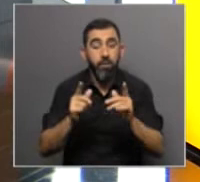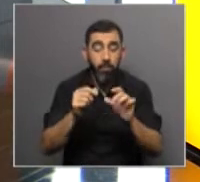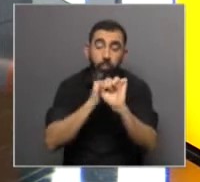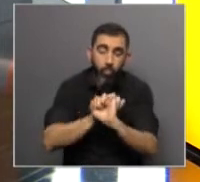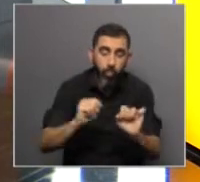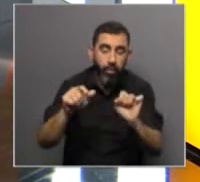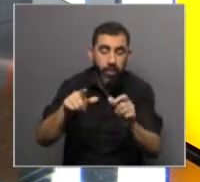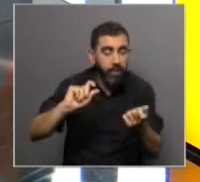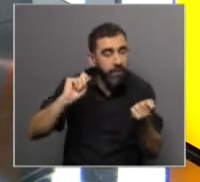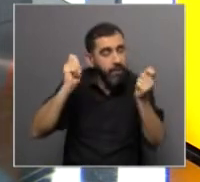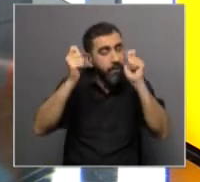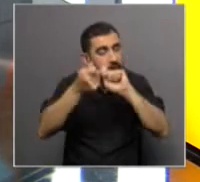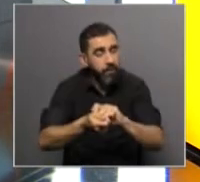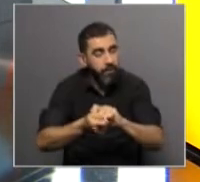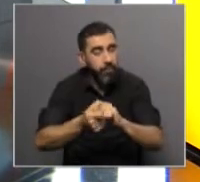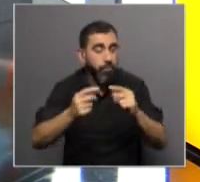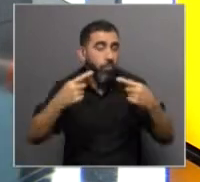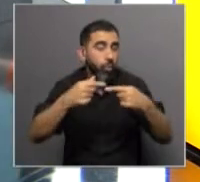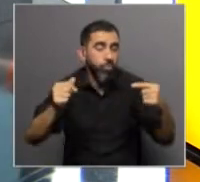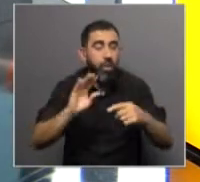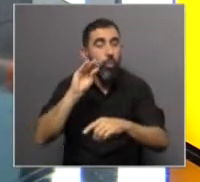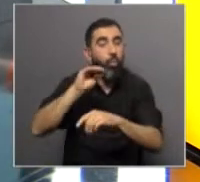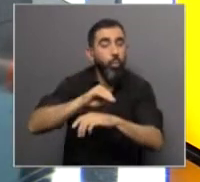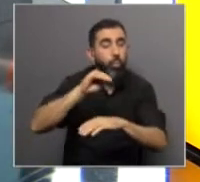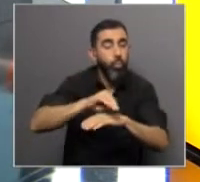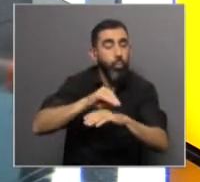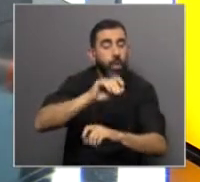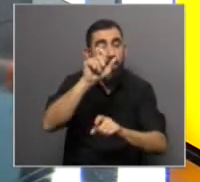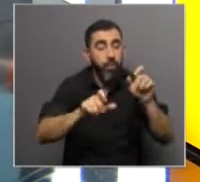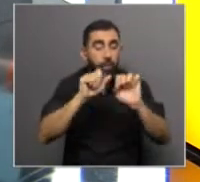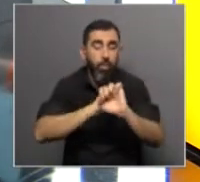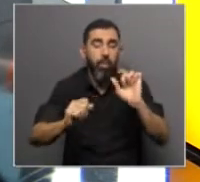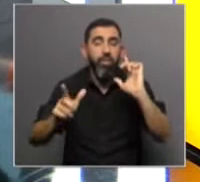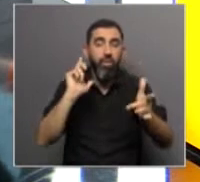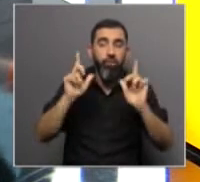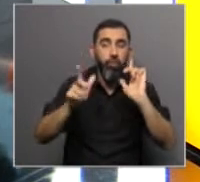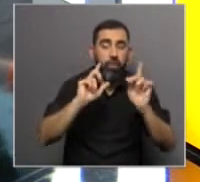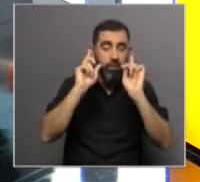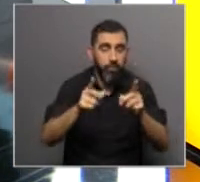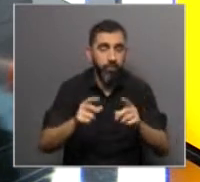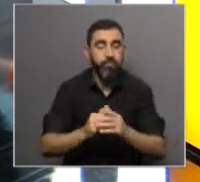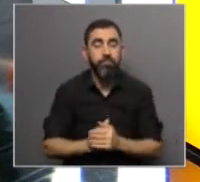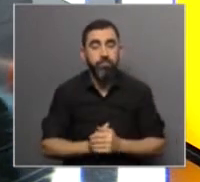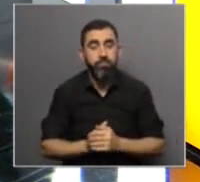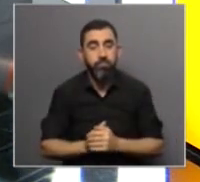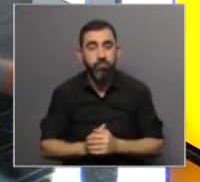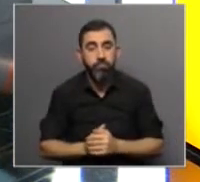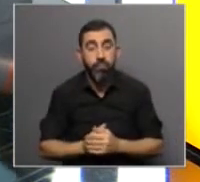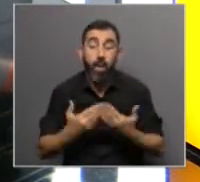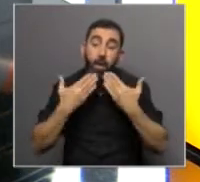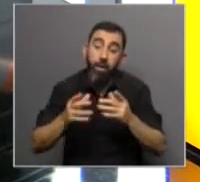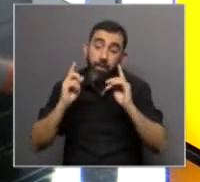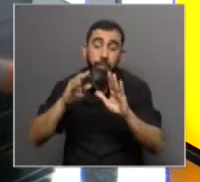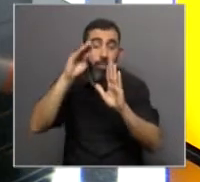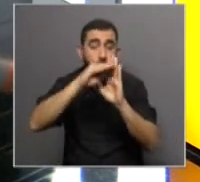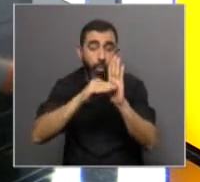que se transforme en un evento cultural y que la gente lo pueda disfrutar, gracias, entre otras cosas, a